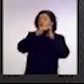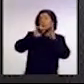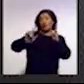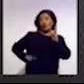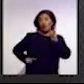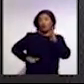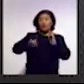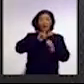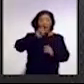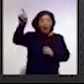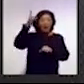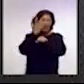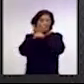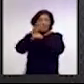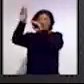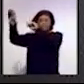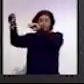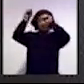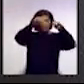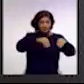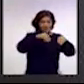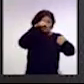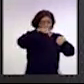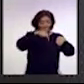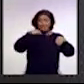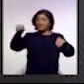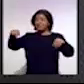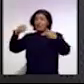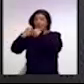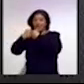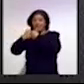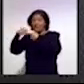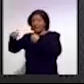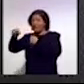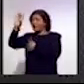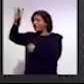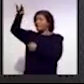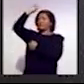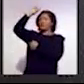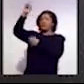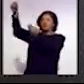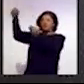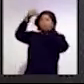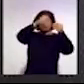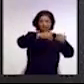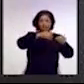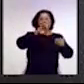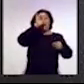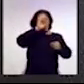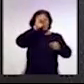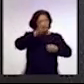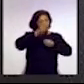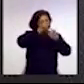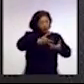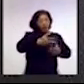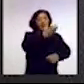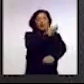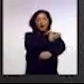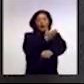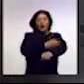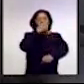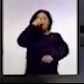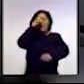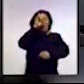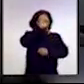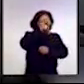de eeuu así que por vía de la embajada de eeuu facilita asesora acompaña a los jóvenes